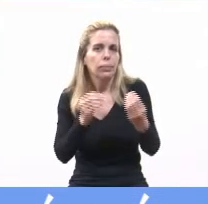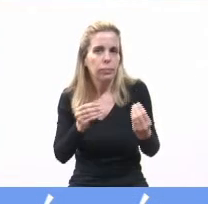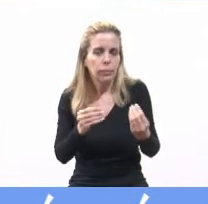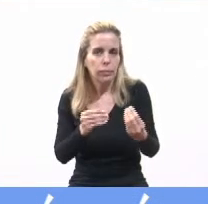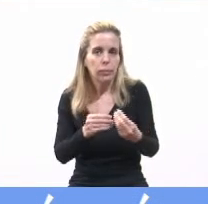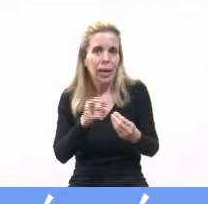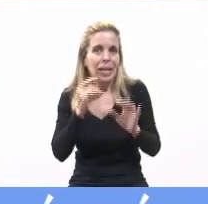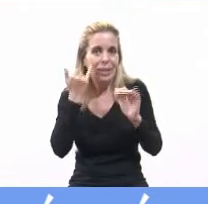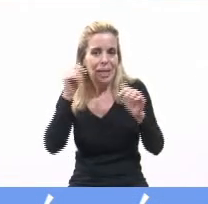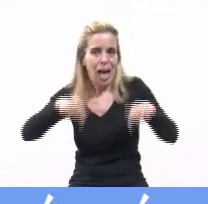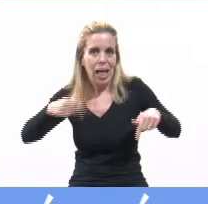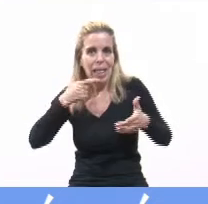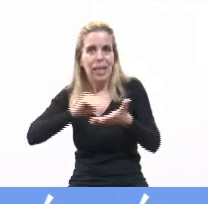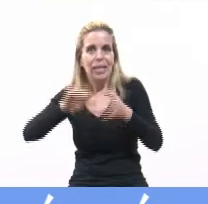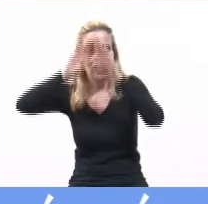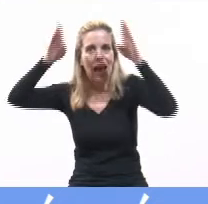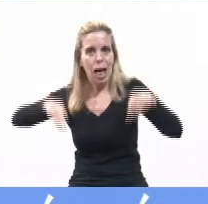que desde el Senado